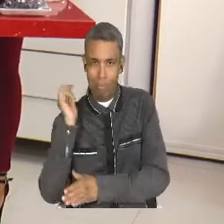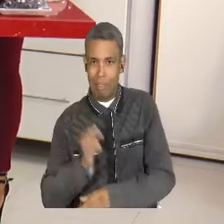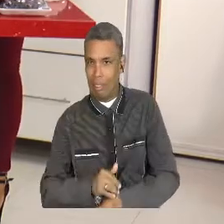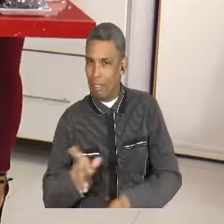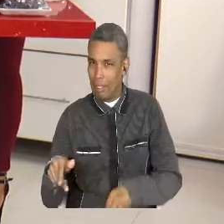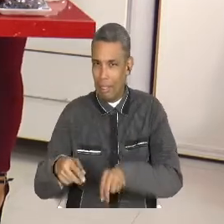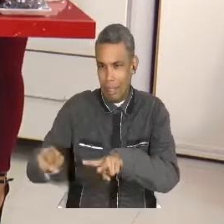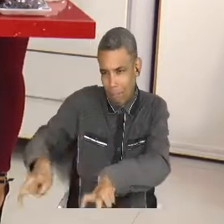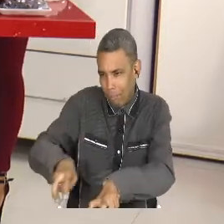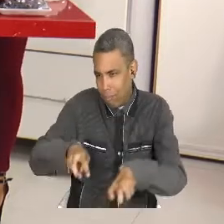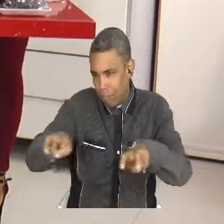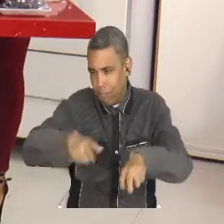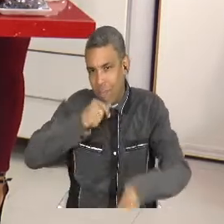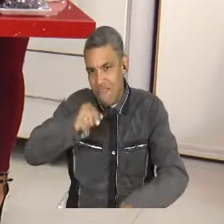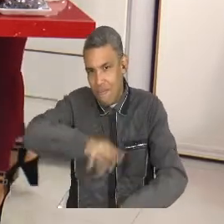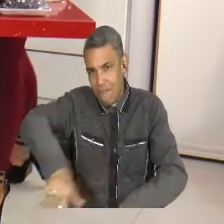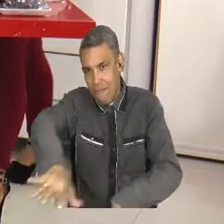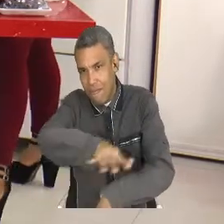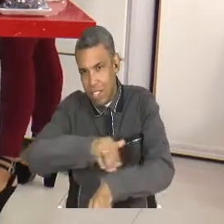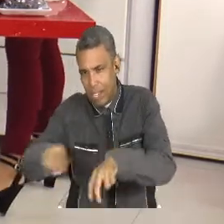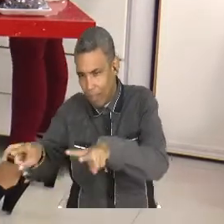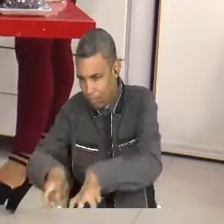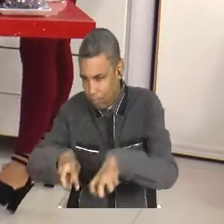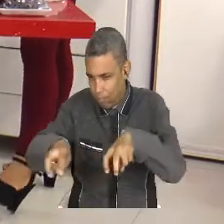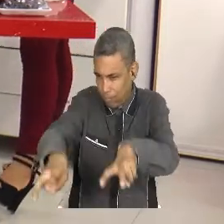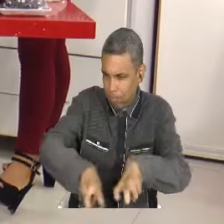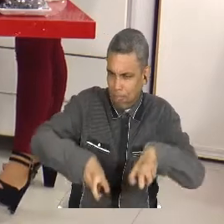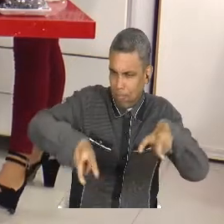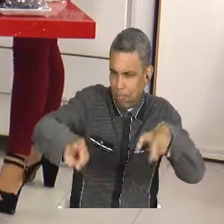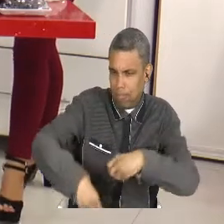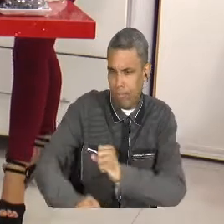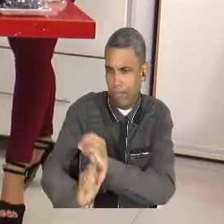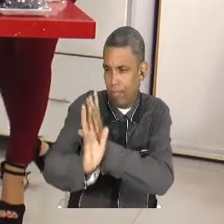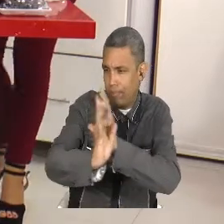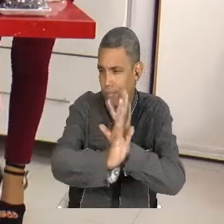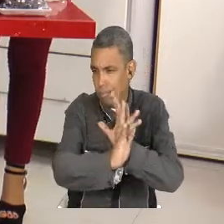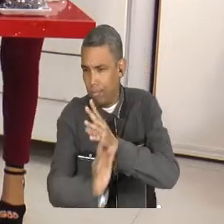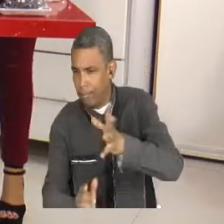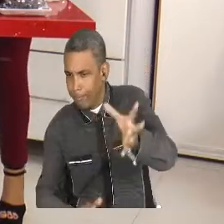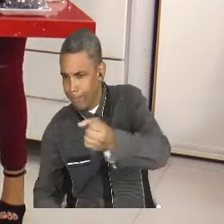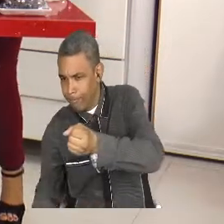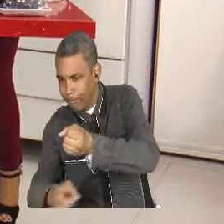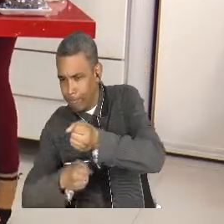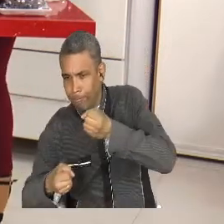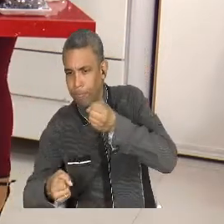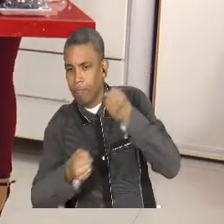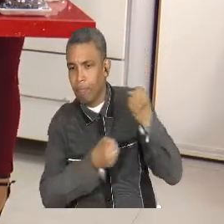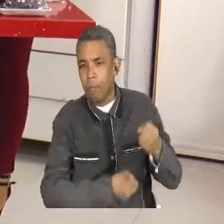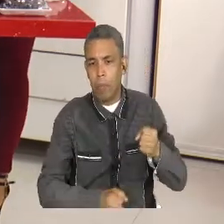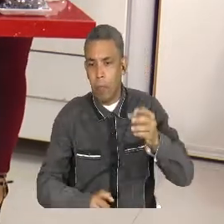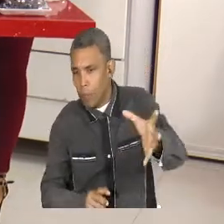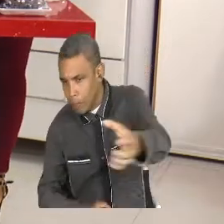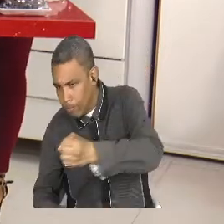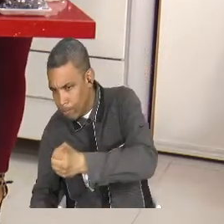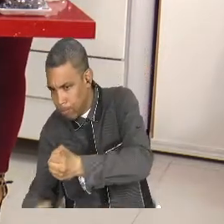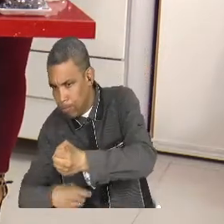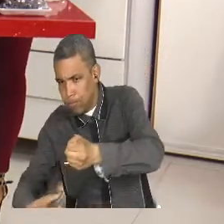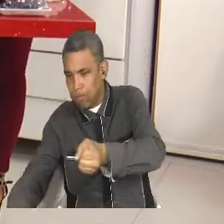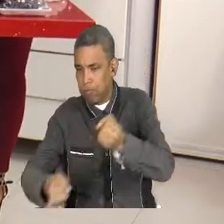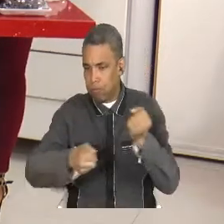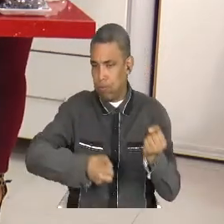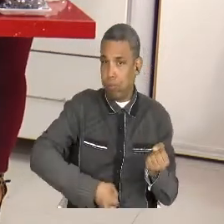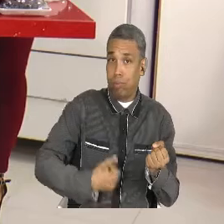Ajá. Sumamente importante. Frutos naturales, frutas, saludables. Frutas y verduras criollas, originales, que es sumamente importante,